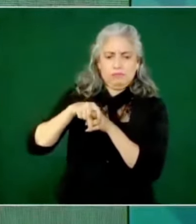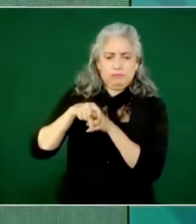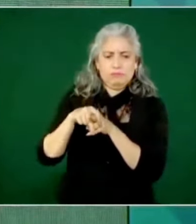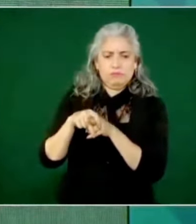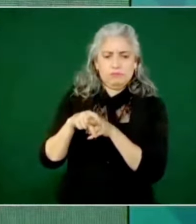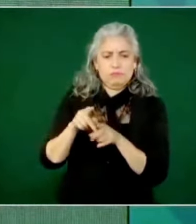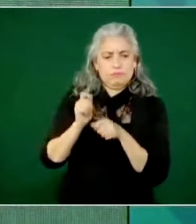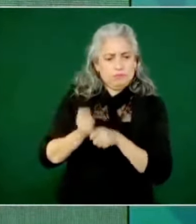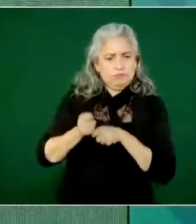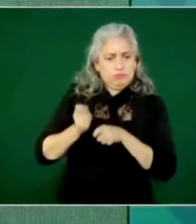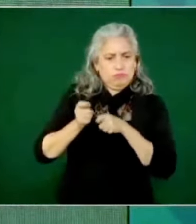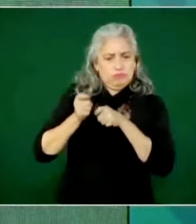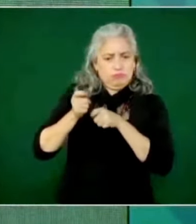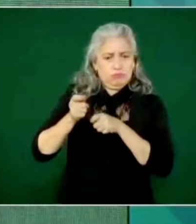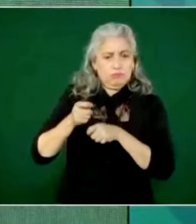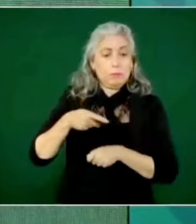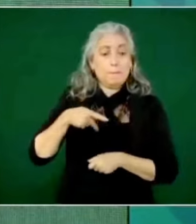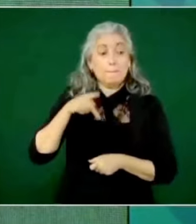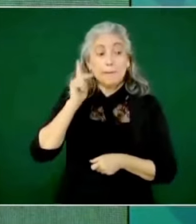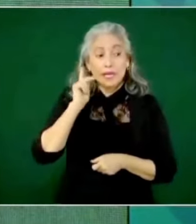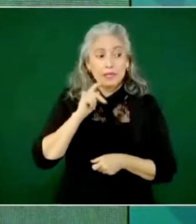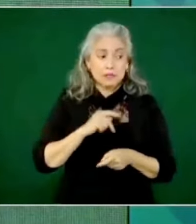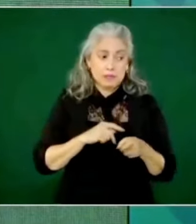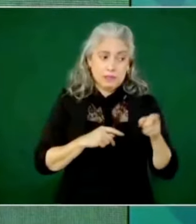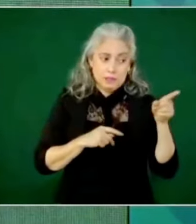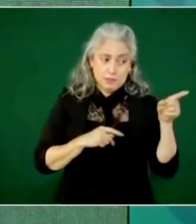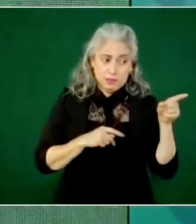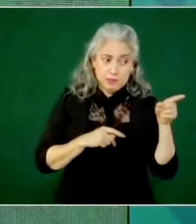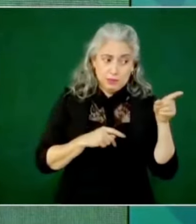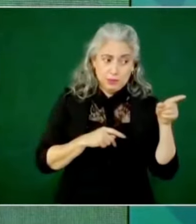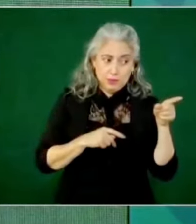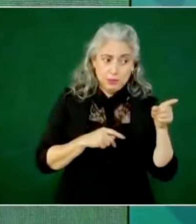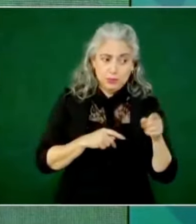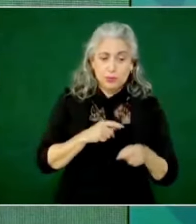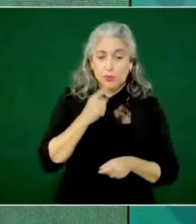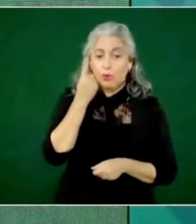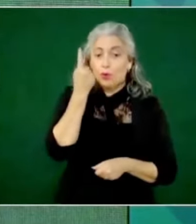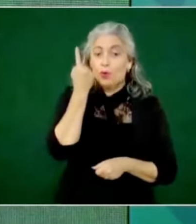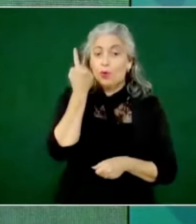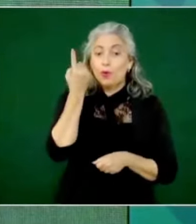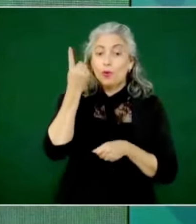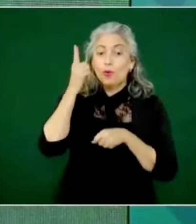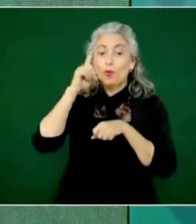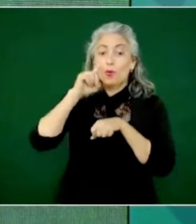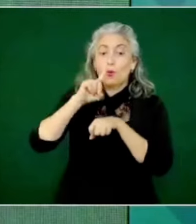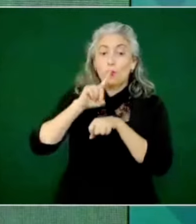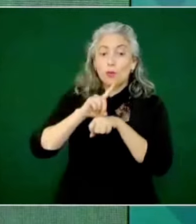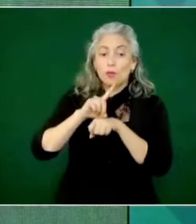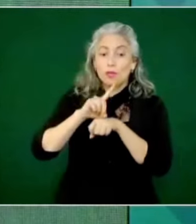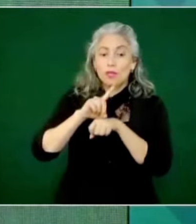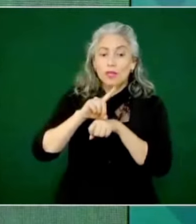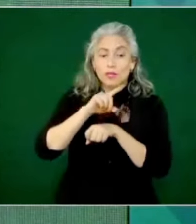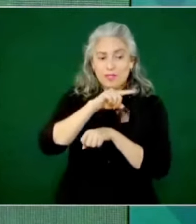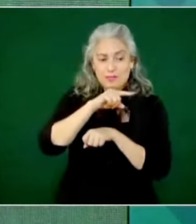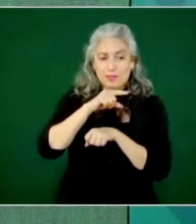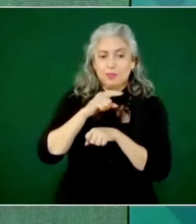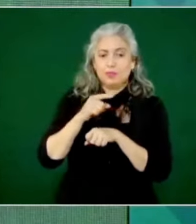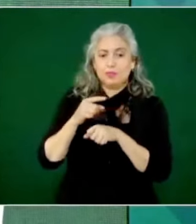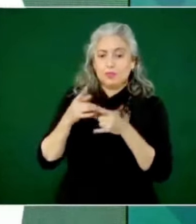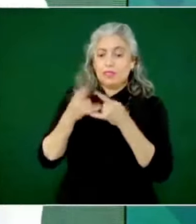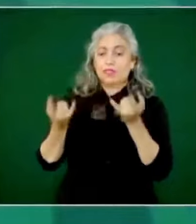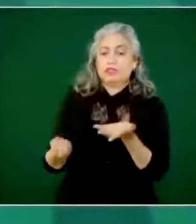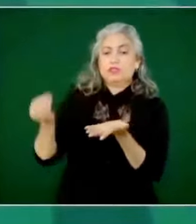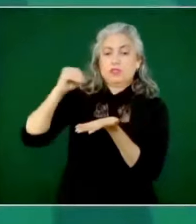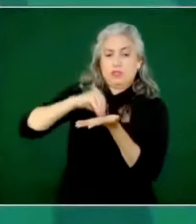pero si tú pasas un día a la historia, Benito, Pablo, vas a ser un